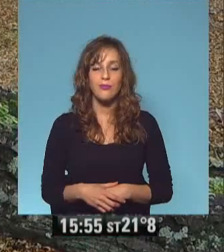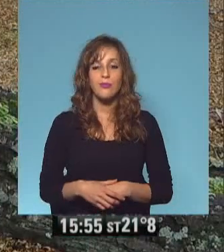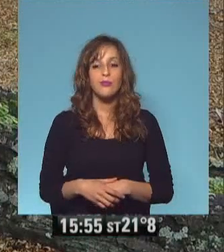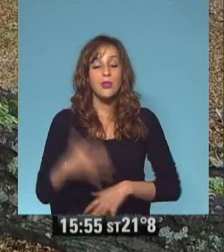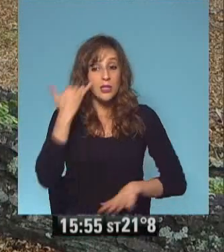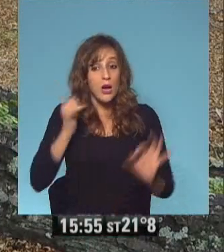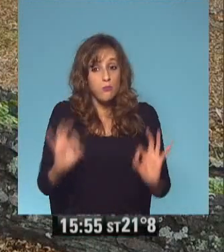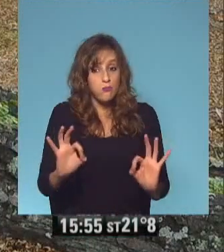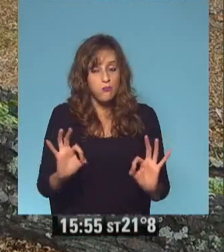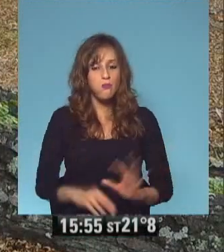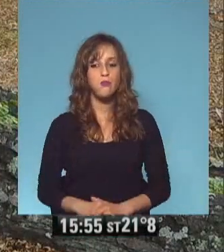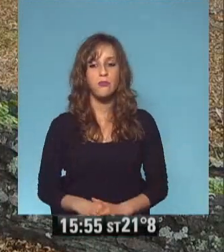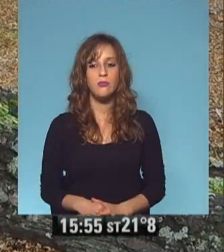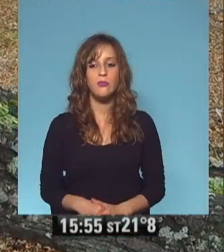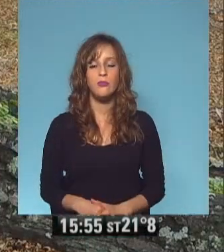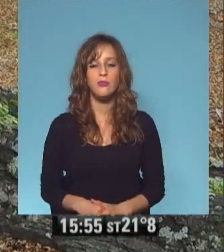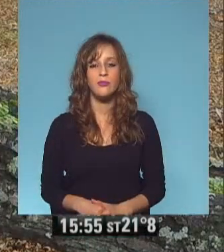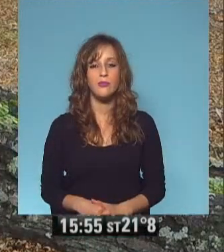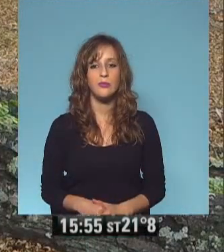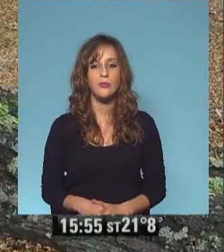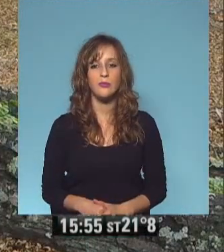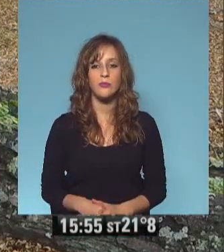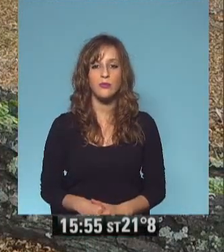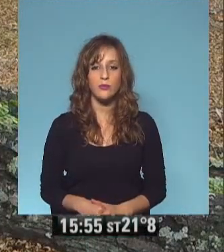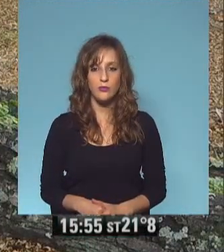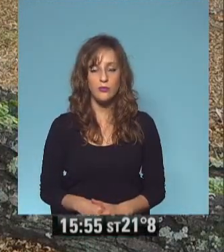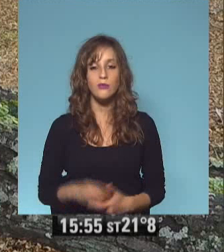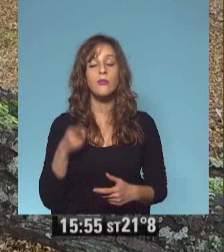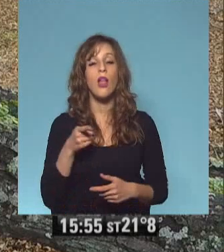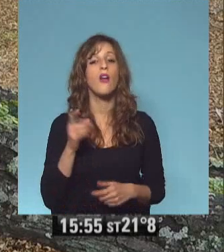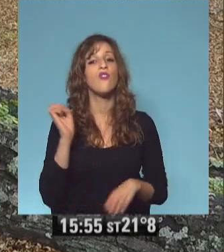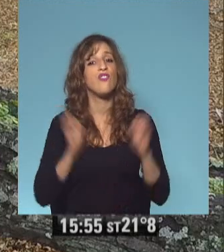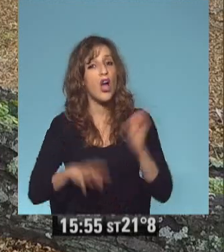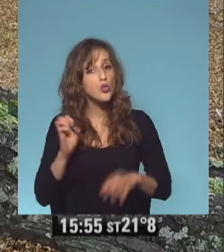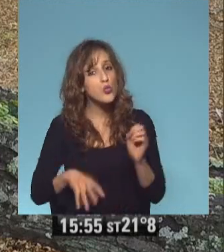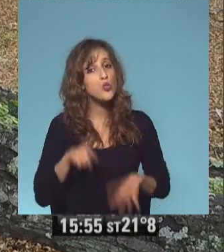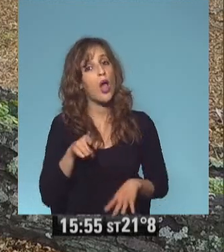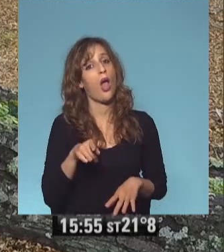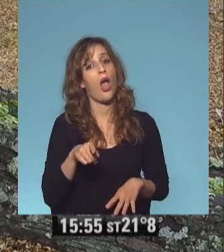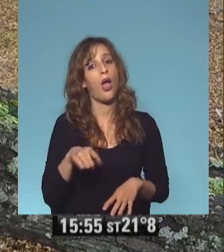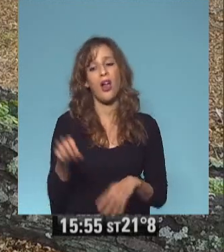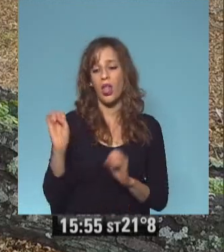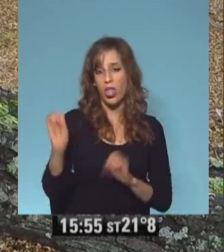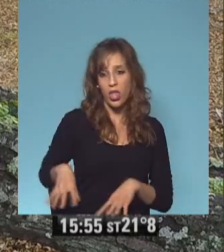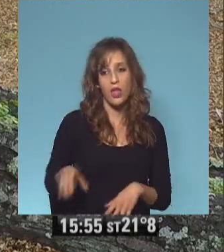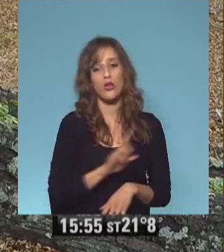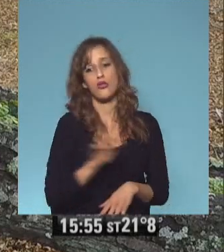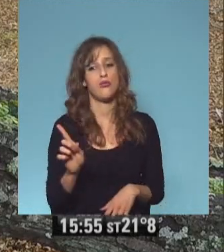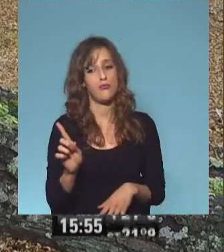Listo, ¿eh? Arrancás vos ¡Arrá! Tu basura Tiene que volver a tu casa con vos ¿Traé?